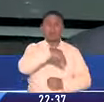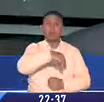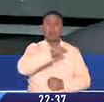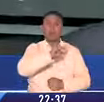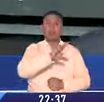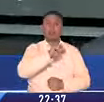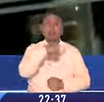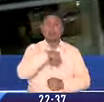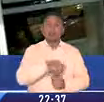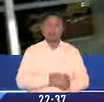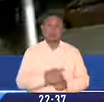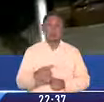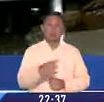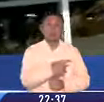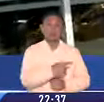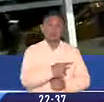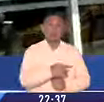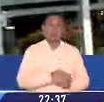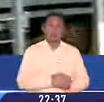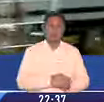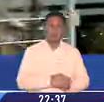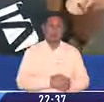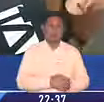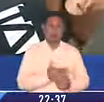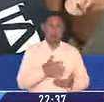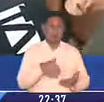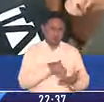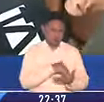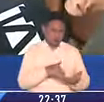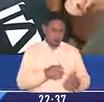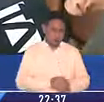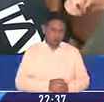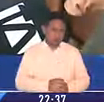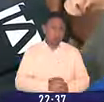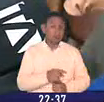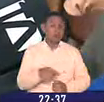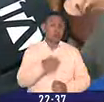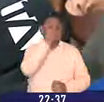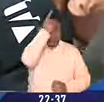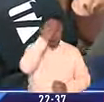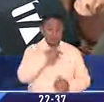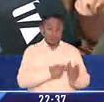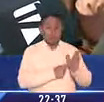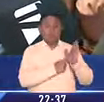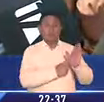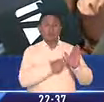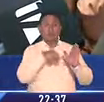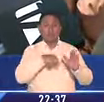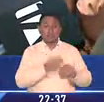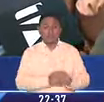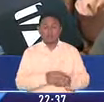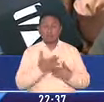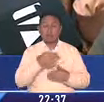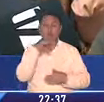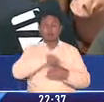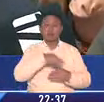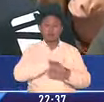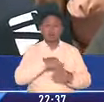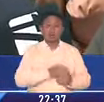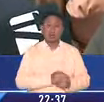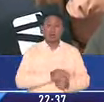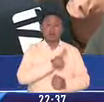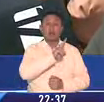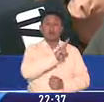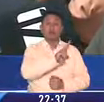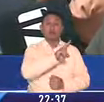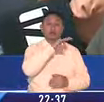que estaría envuelta en más de una duda. Se hace constar en esta resolución que se ha tomado una votación de 2 votos por